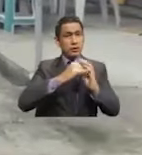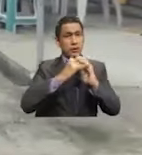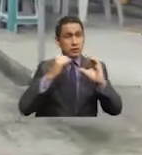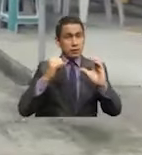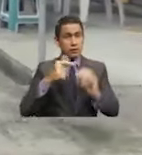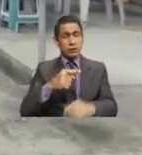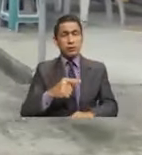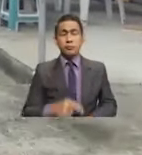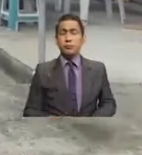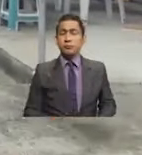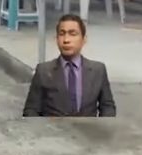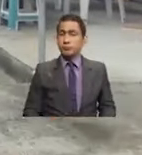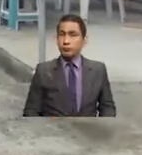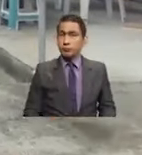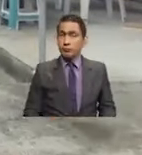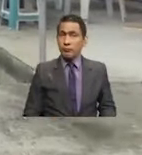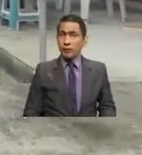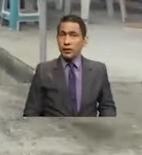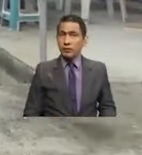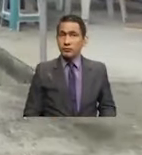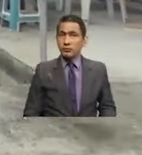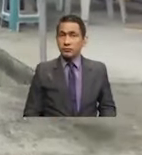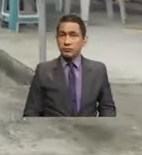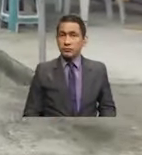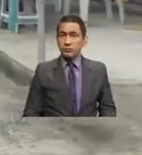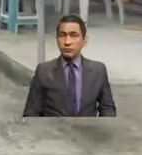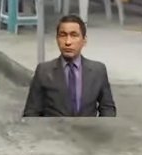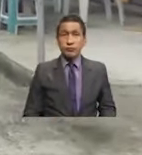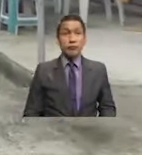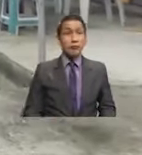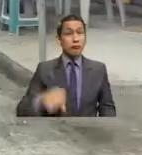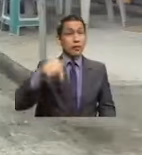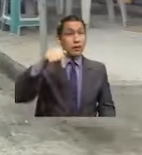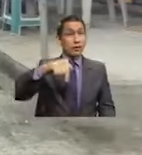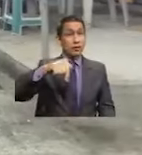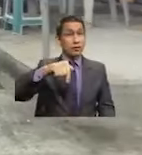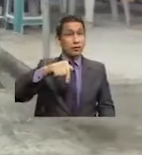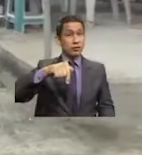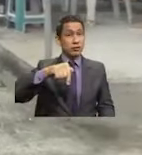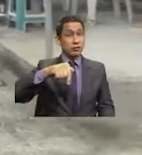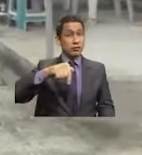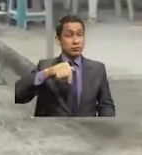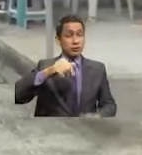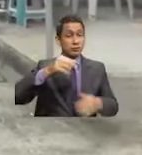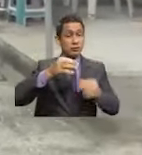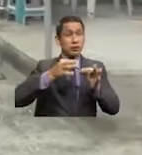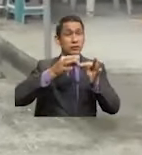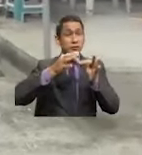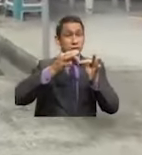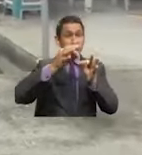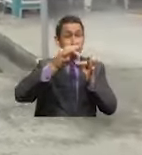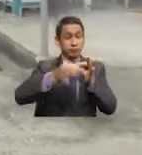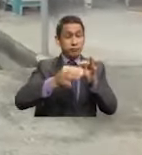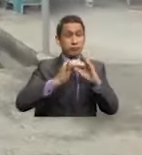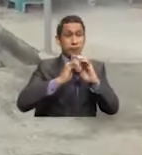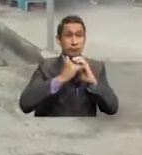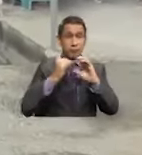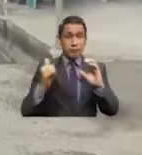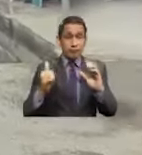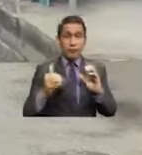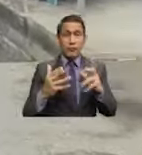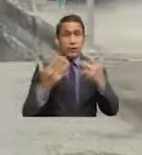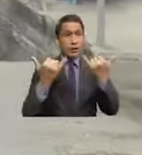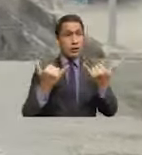y también, pues, en este sector, en el gremio de sastres aquí en el barrio Mariscal Sucre, en el Cantón La Libertad. Para eso vamos a